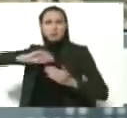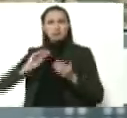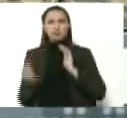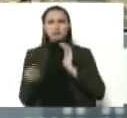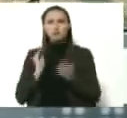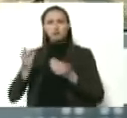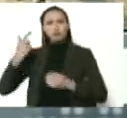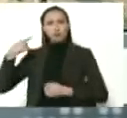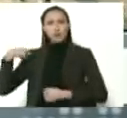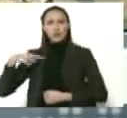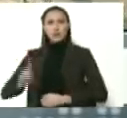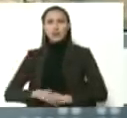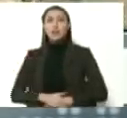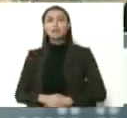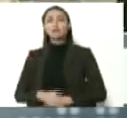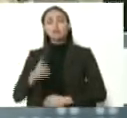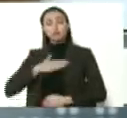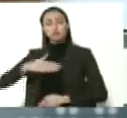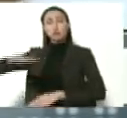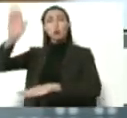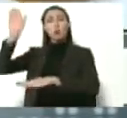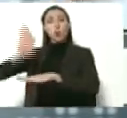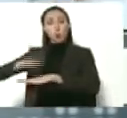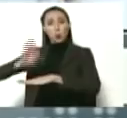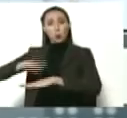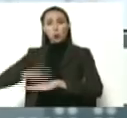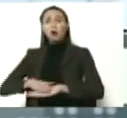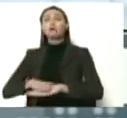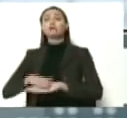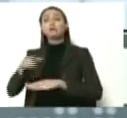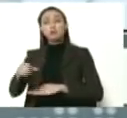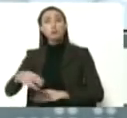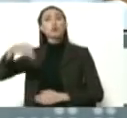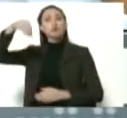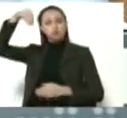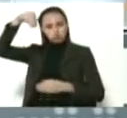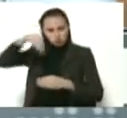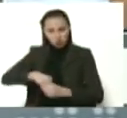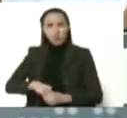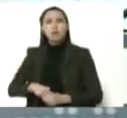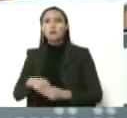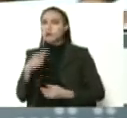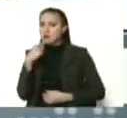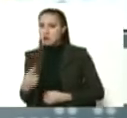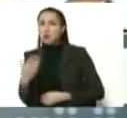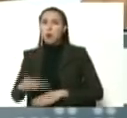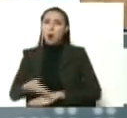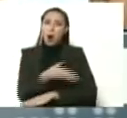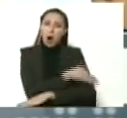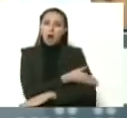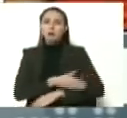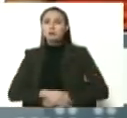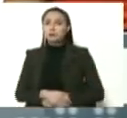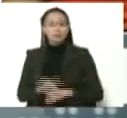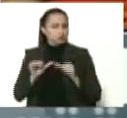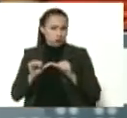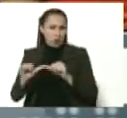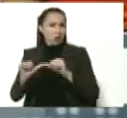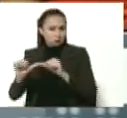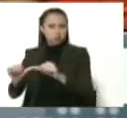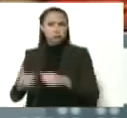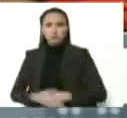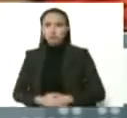Venezuela. Y convoco a una cuarentena, como le dijimos en su momento, y todavía es así, a